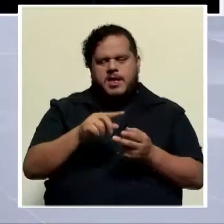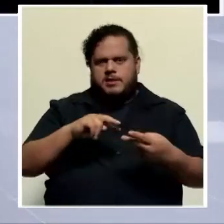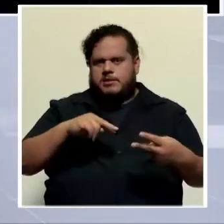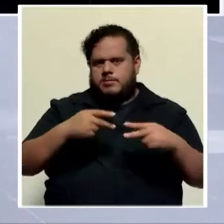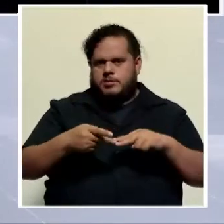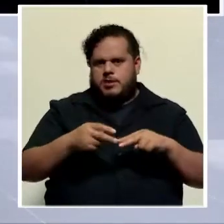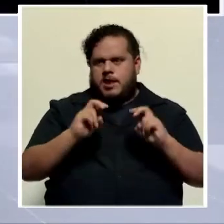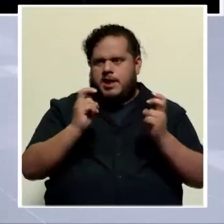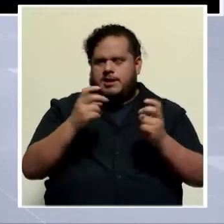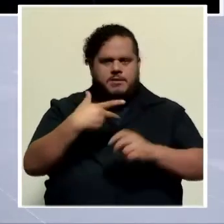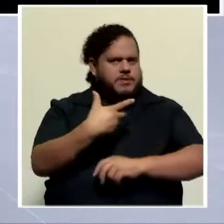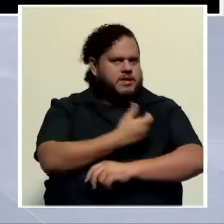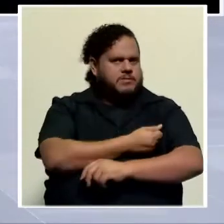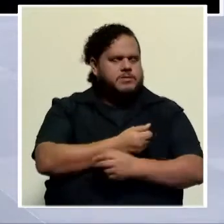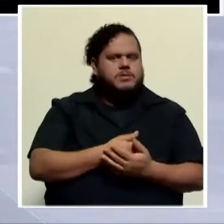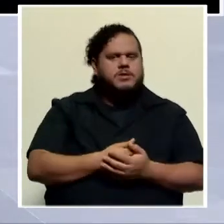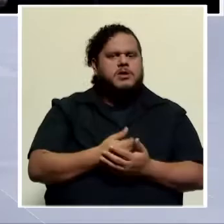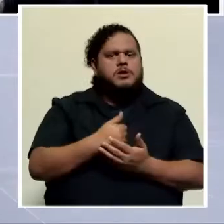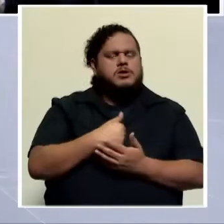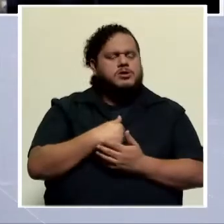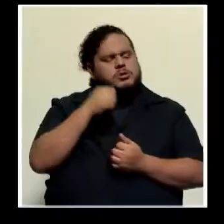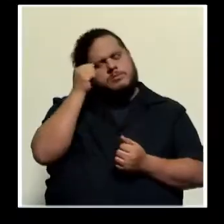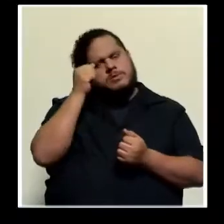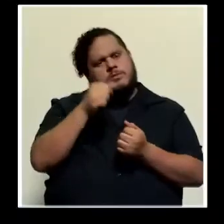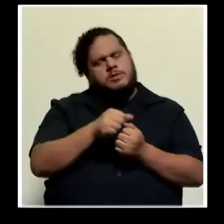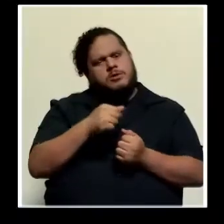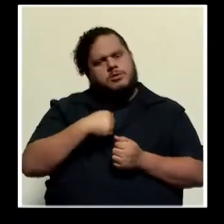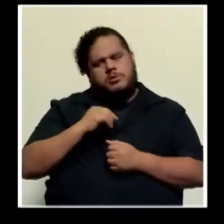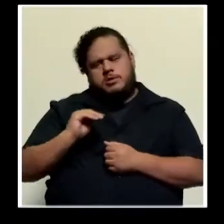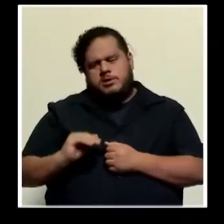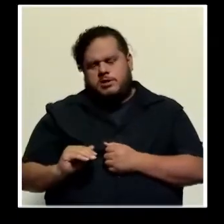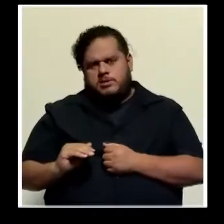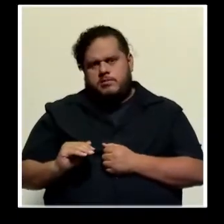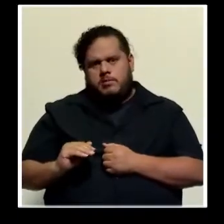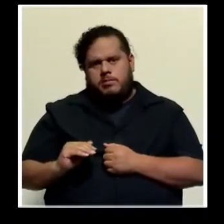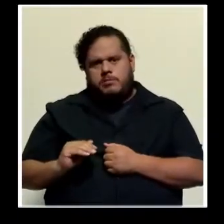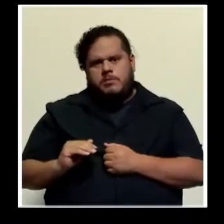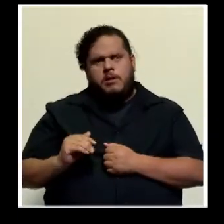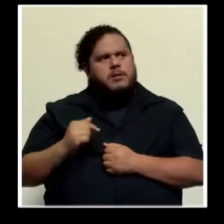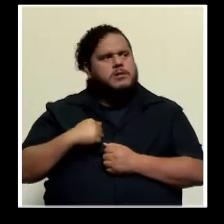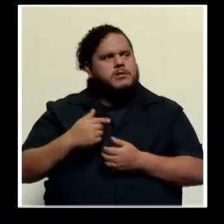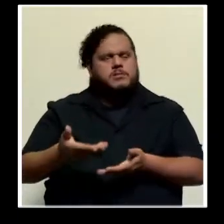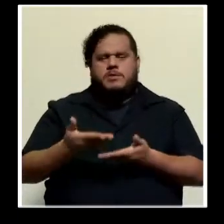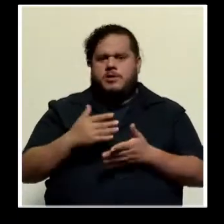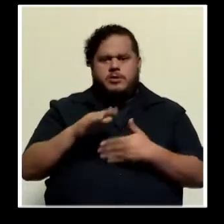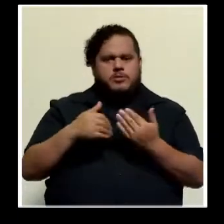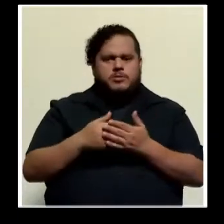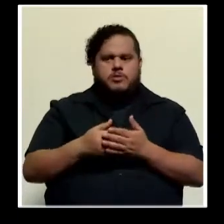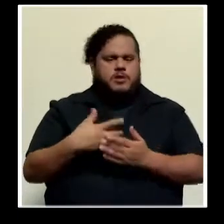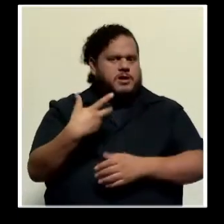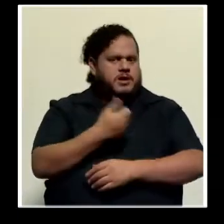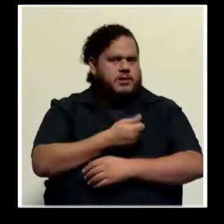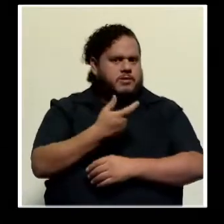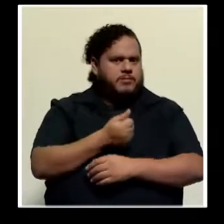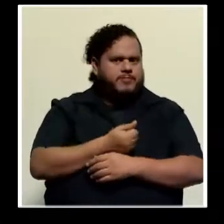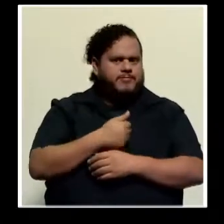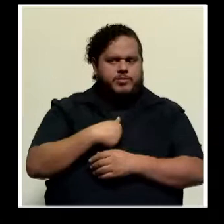oposición al tema de las vacunas. Yo recuerdo de niño que he recibido todo el plan de vacunación